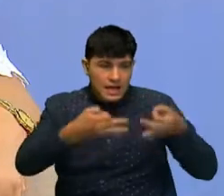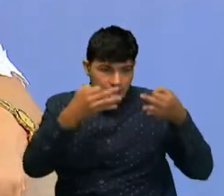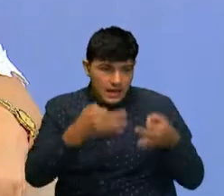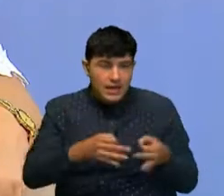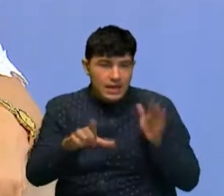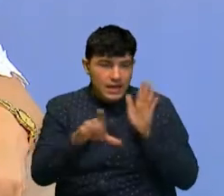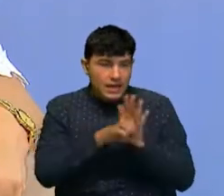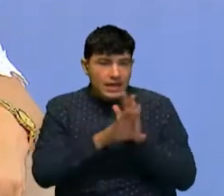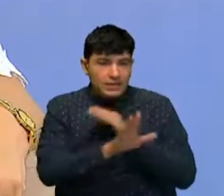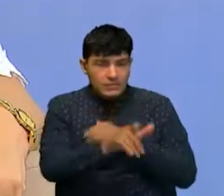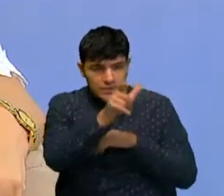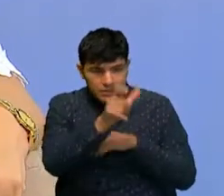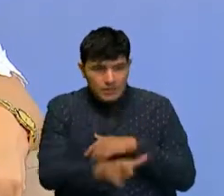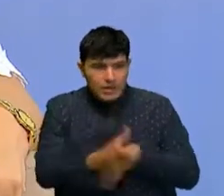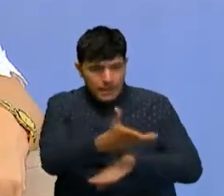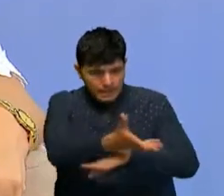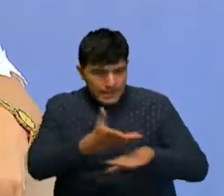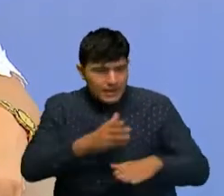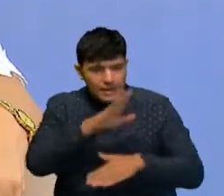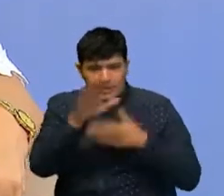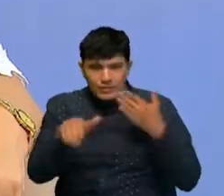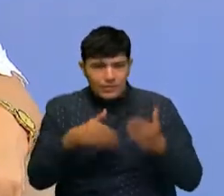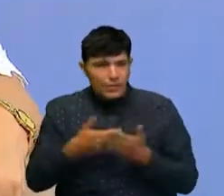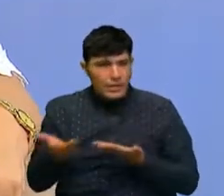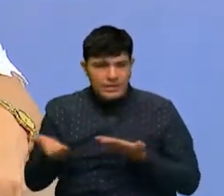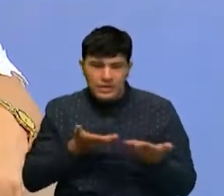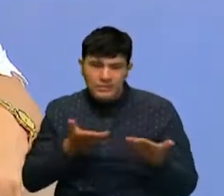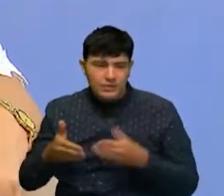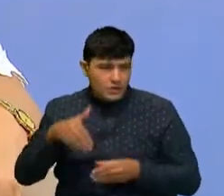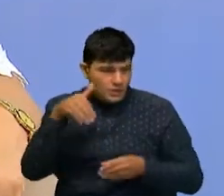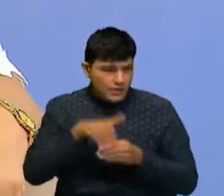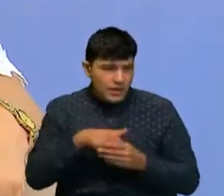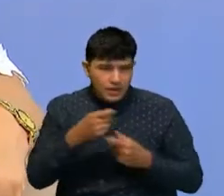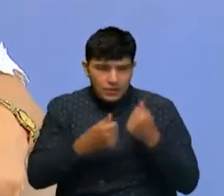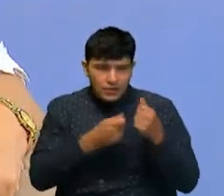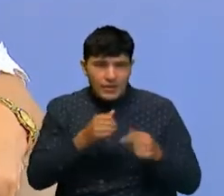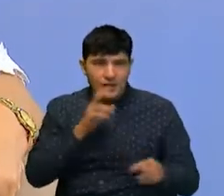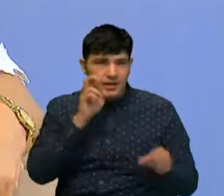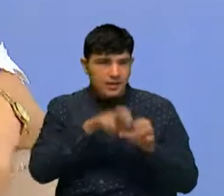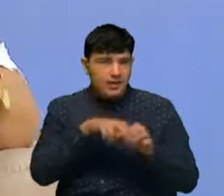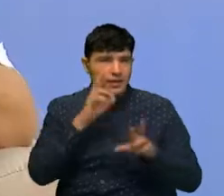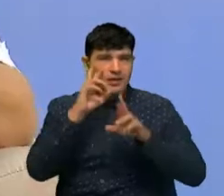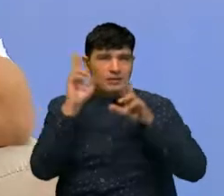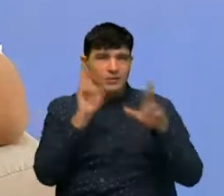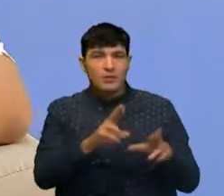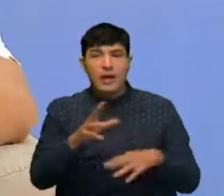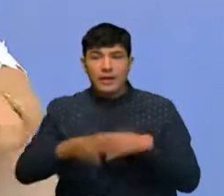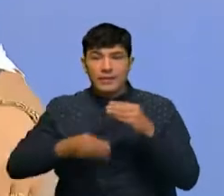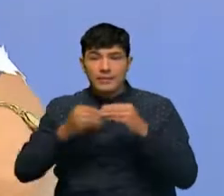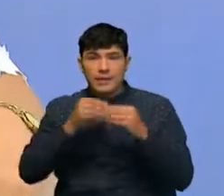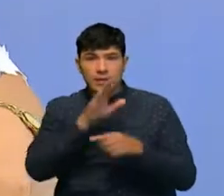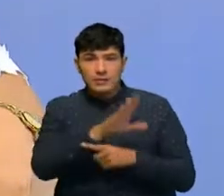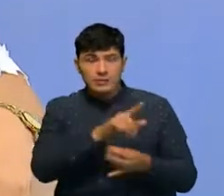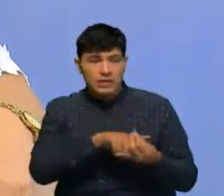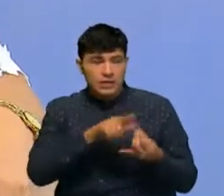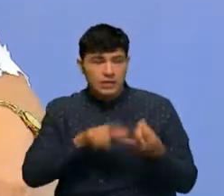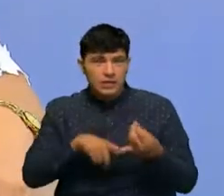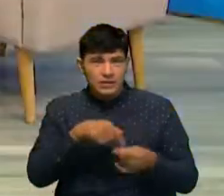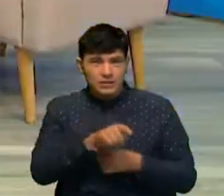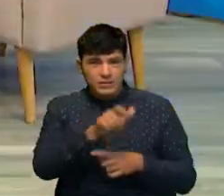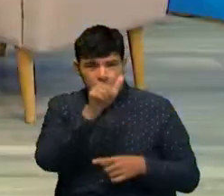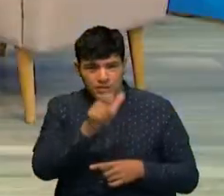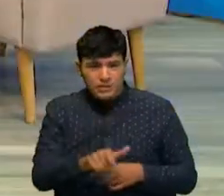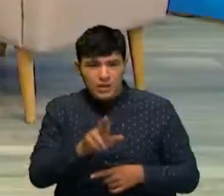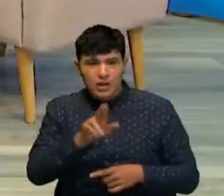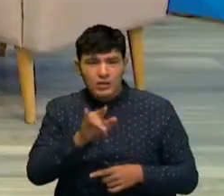ese trabajador a exigir todas sus prestaciones económicas a que dé lugar. Inclusive, en el caso de don Rubén, él